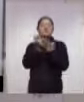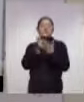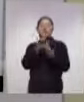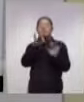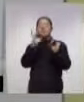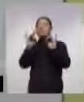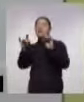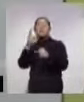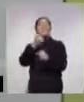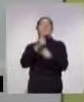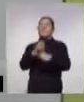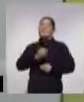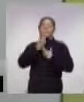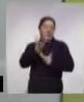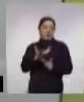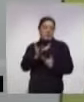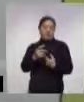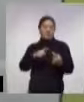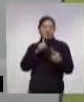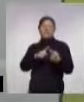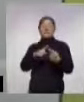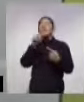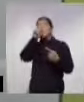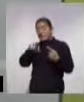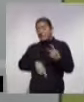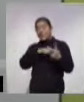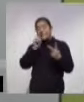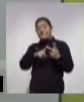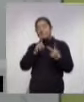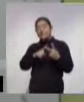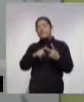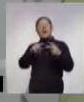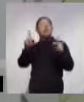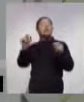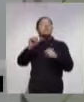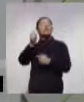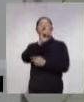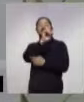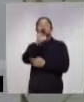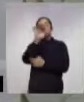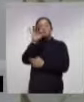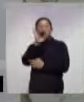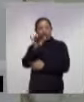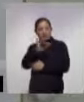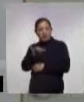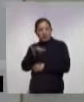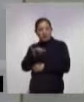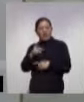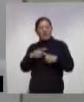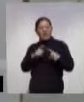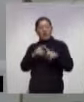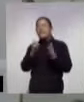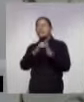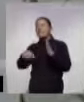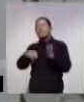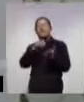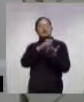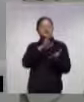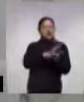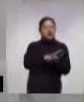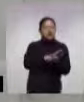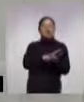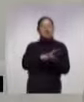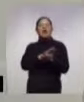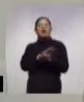selección, primero de poemas, pero también de algunos otros textos de otro tipo, como por ejemplo citas, aforismos,